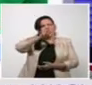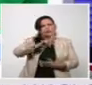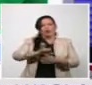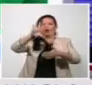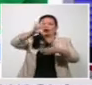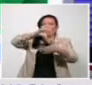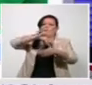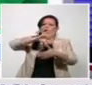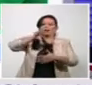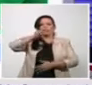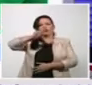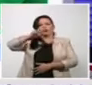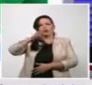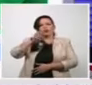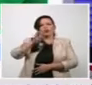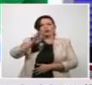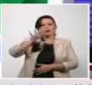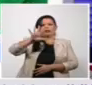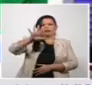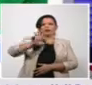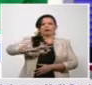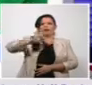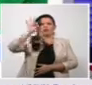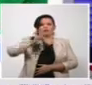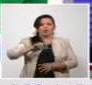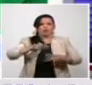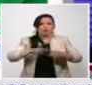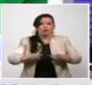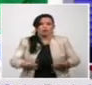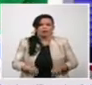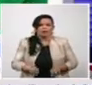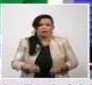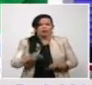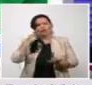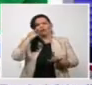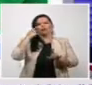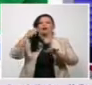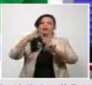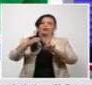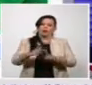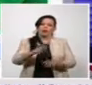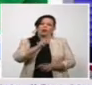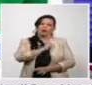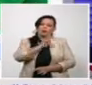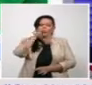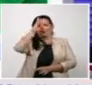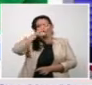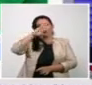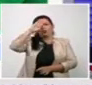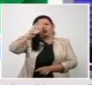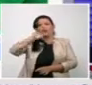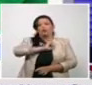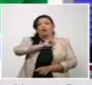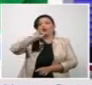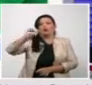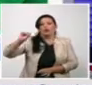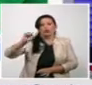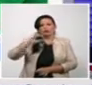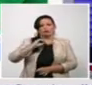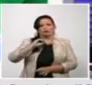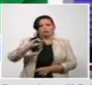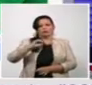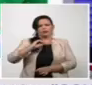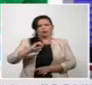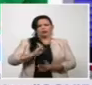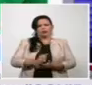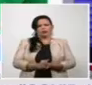2,35%, alta para el programa y los propósitos de nuestro país, y lo digo con ese